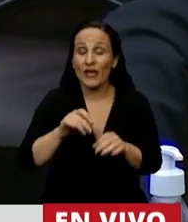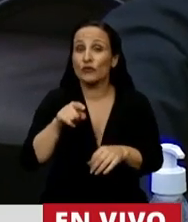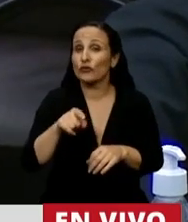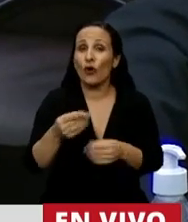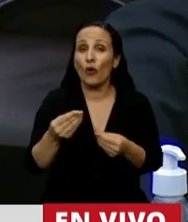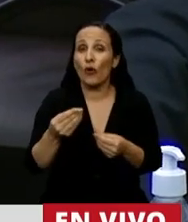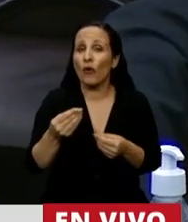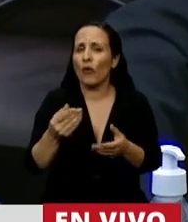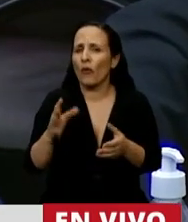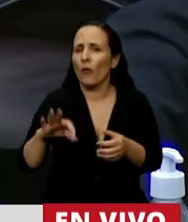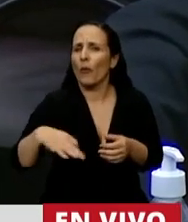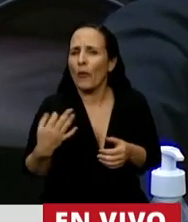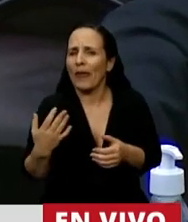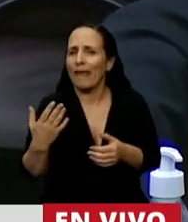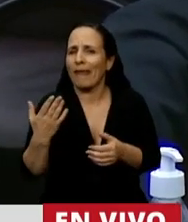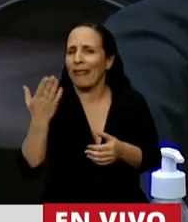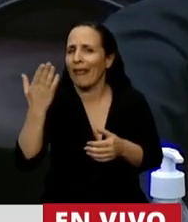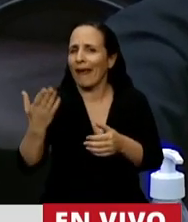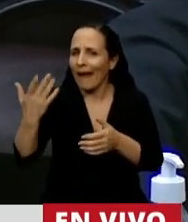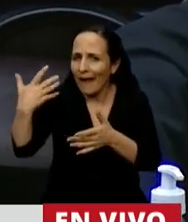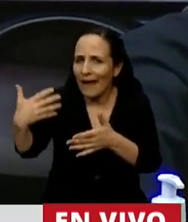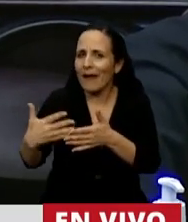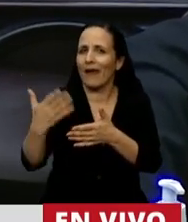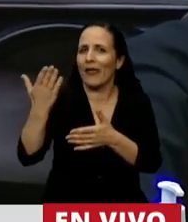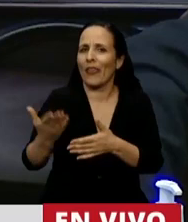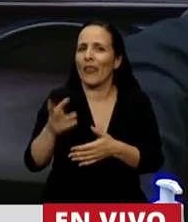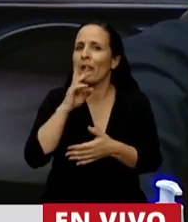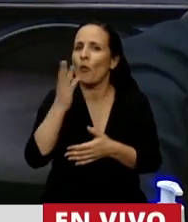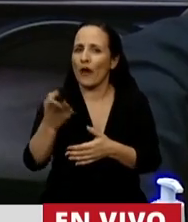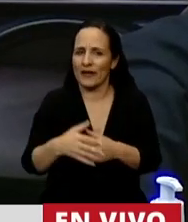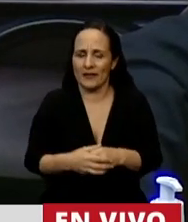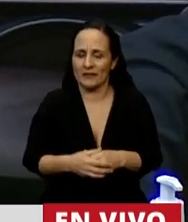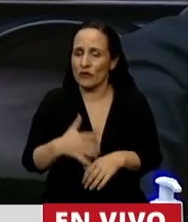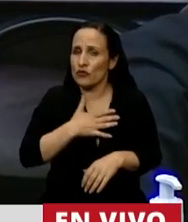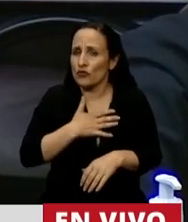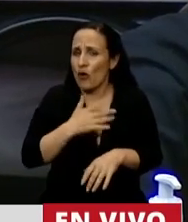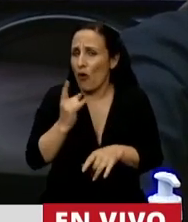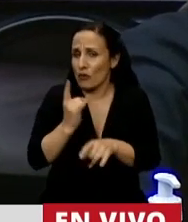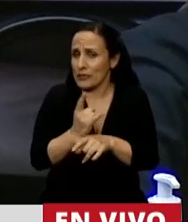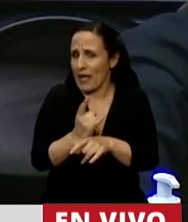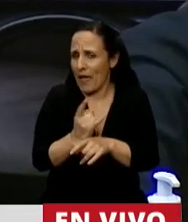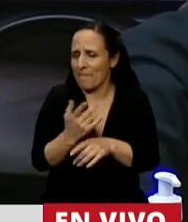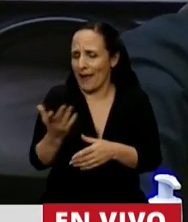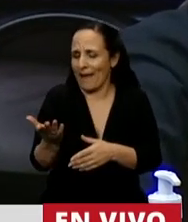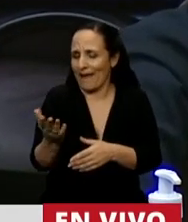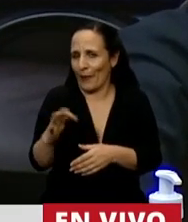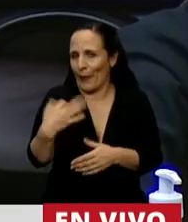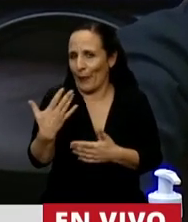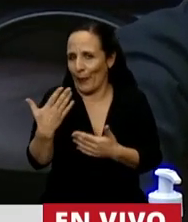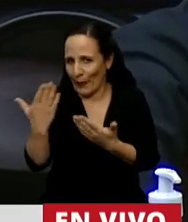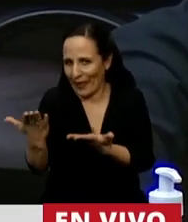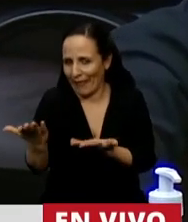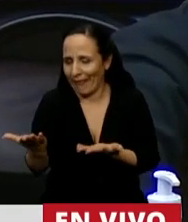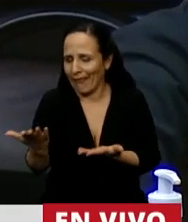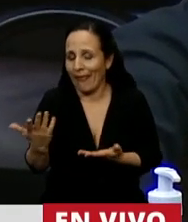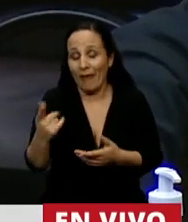vida y con la historia de las mujeres. Yo siempre estuve en favor de la vida y voy a seguir estando en favor de la vida,